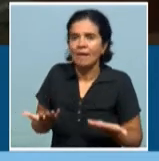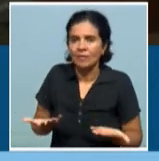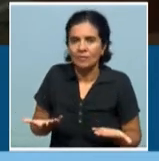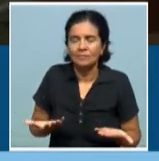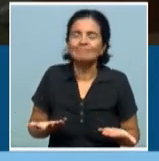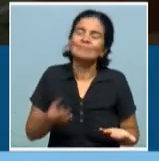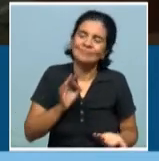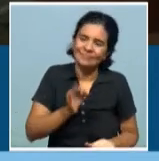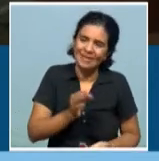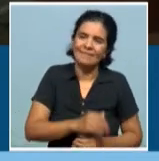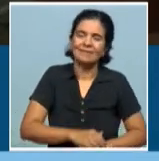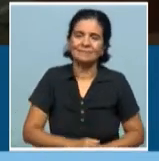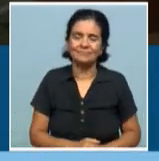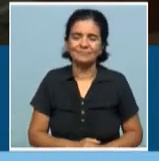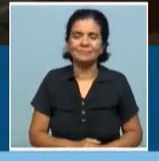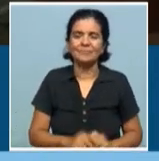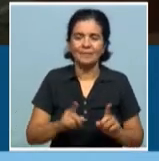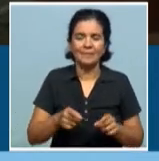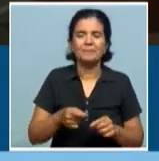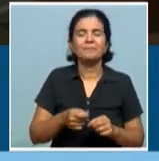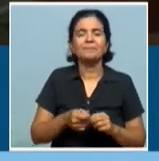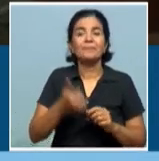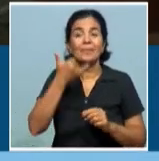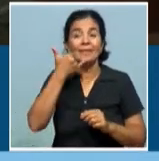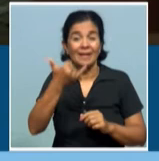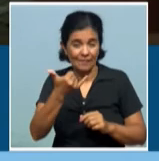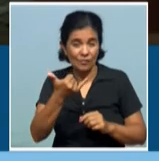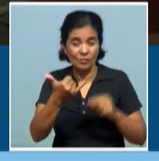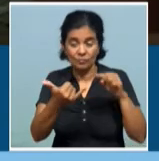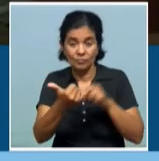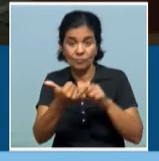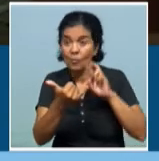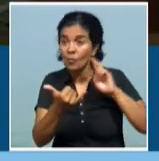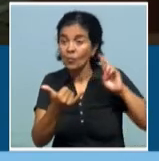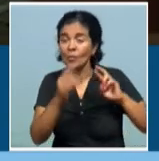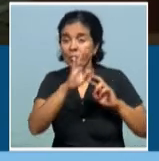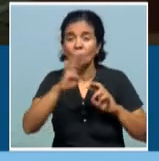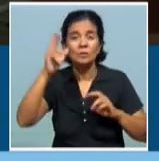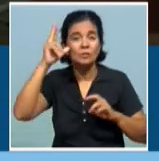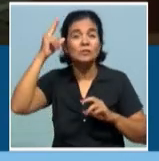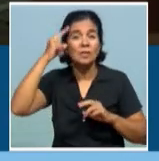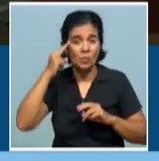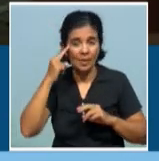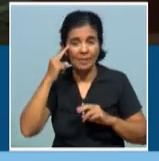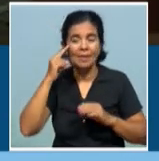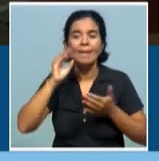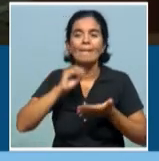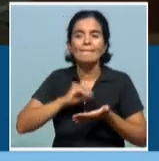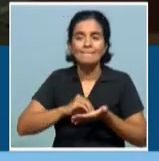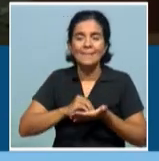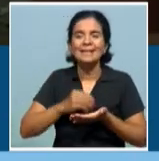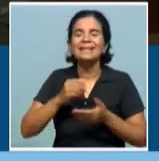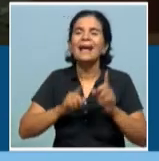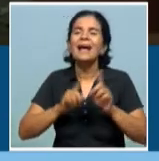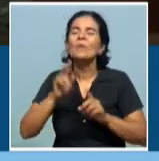Instalamos 489 aplicaciones de alerta temprana en teléfonos celulares, a la vez que entregamos 94 móviles a mujeres que no contaban con